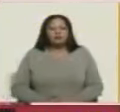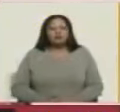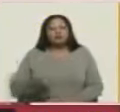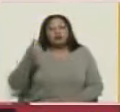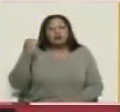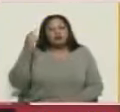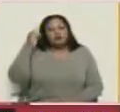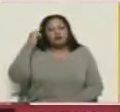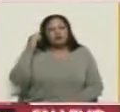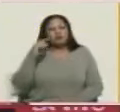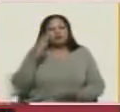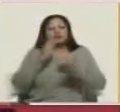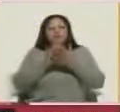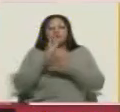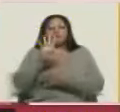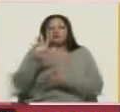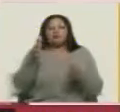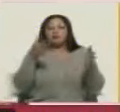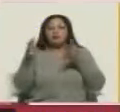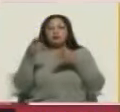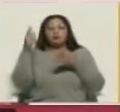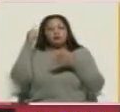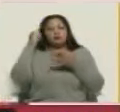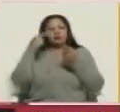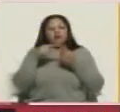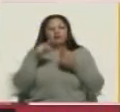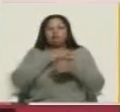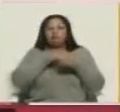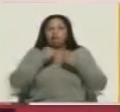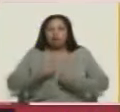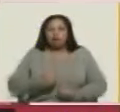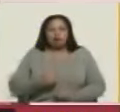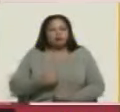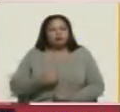día, siempre los 5 de marzo son días duros para nosotros,